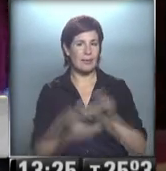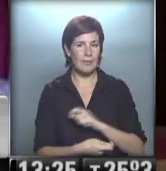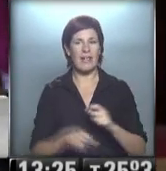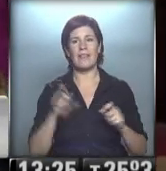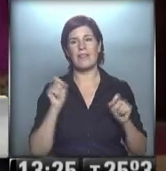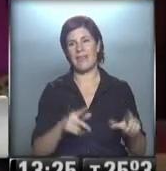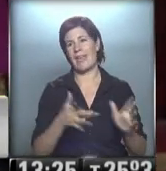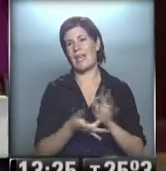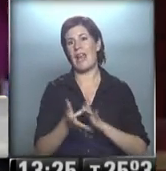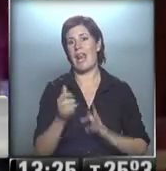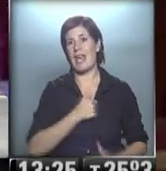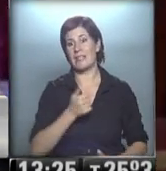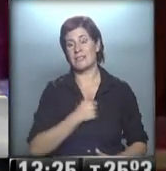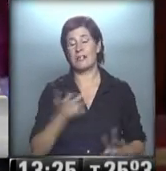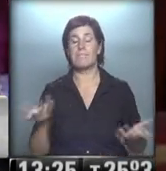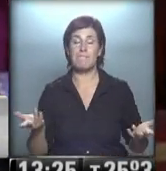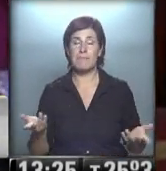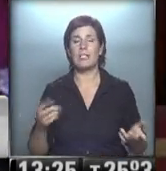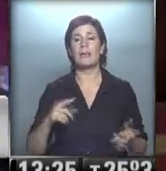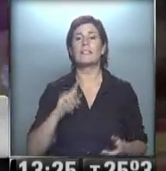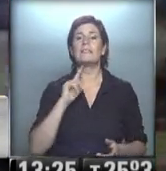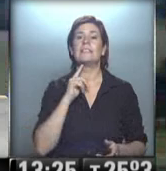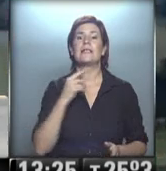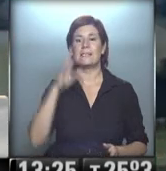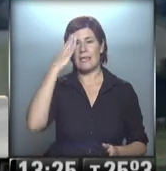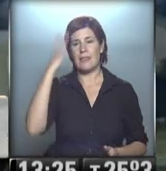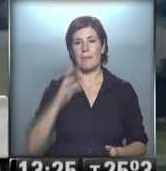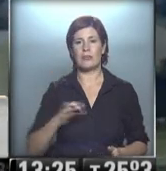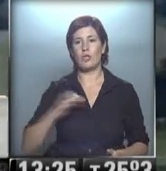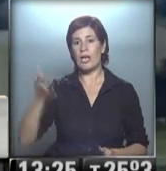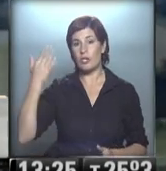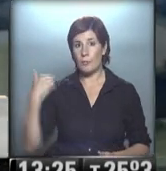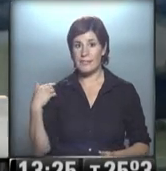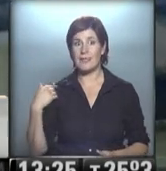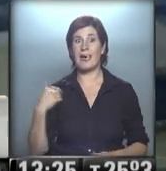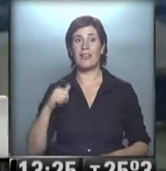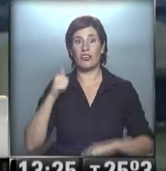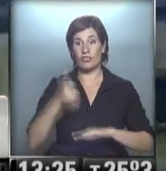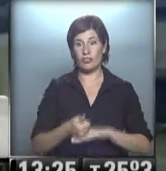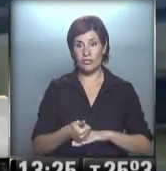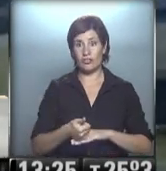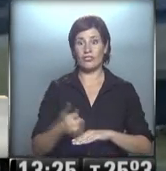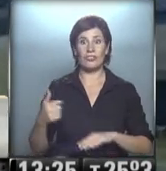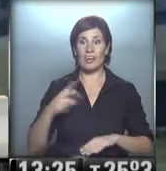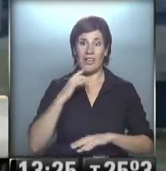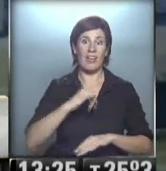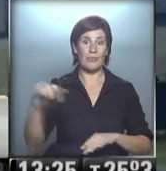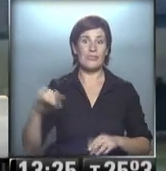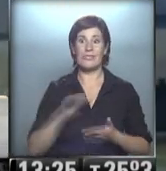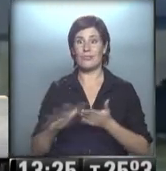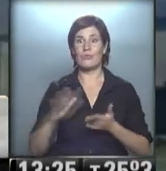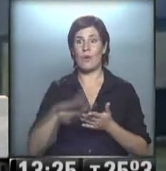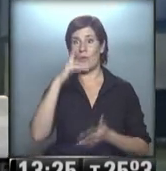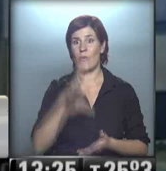actitud de parte de la Iglesia. Y esto sucedía el 13 de marzo del año pasado, cuando el protodiácono Jean-Louis Touraine anunció frente a una